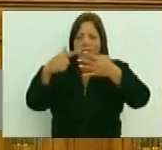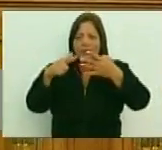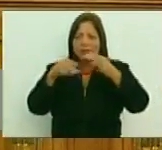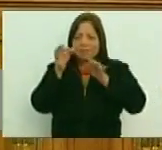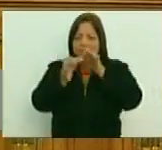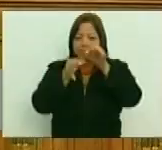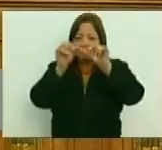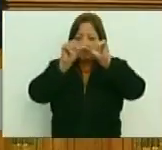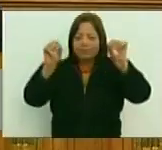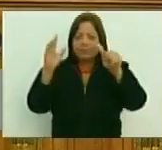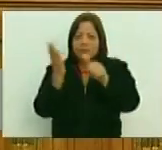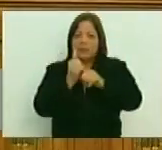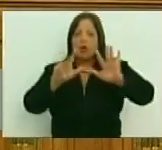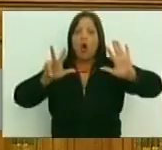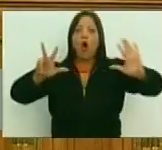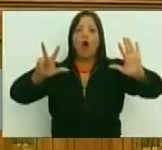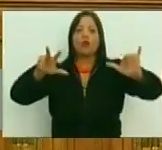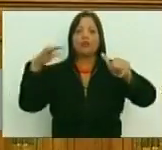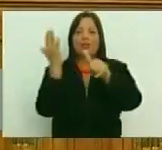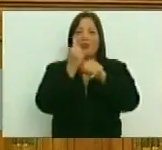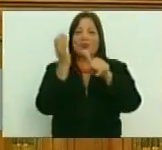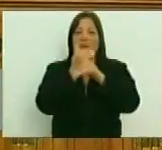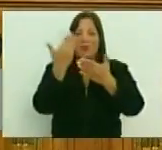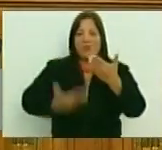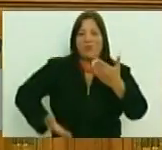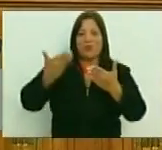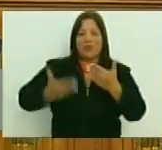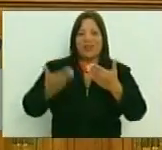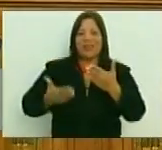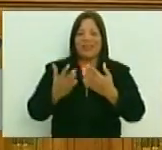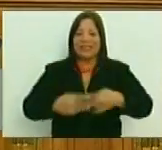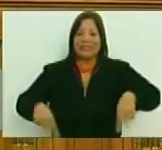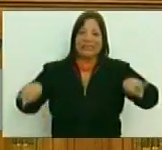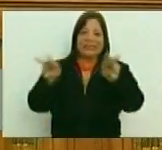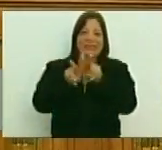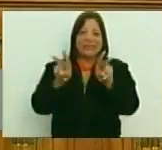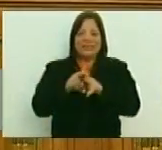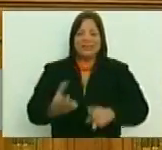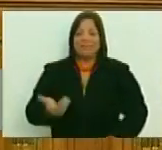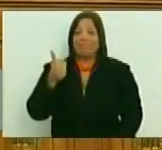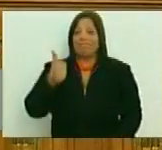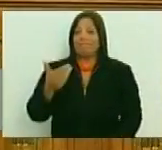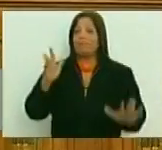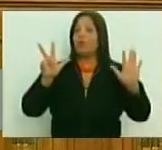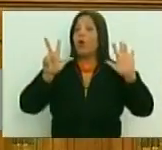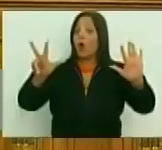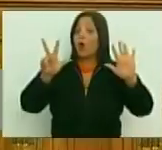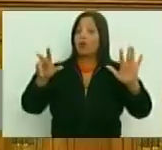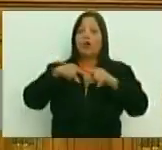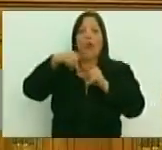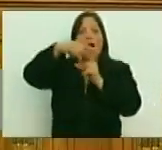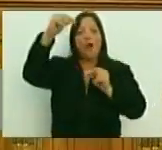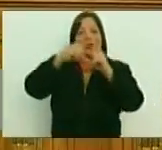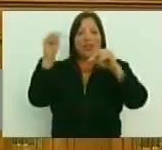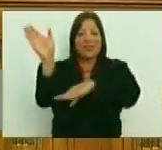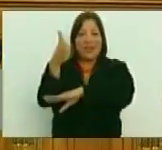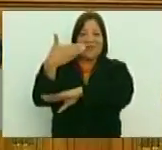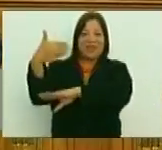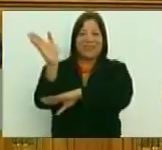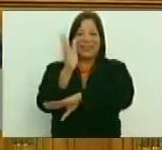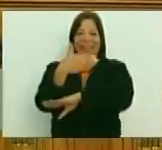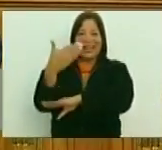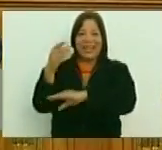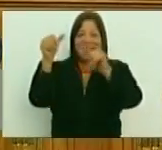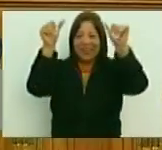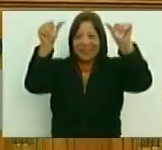e identificamos 8 logros entre los más relevantes, 8 como las 8 estrellas. No los